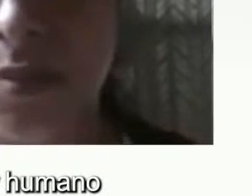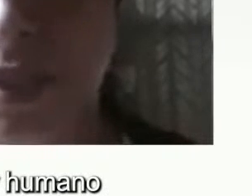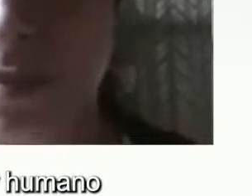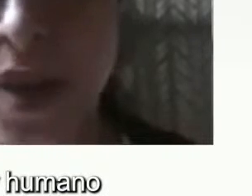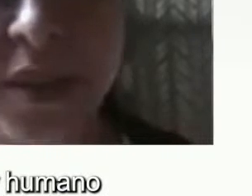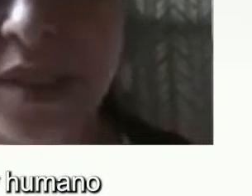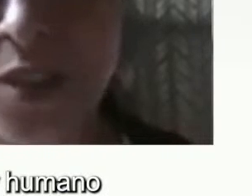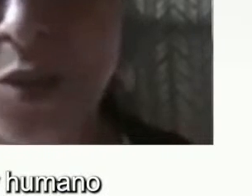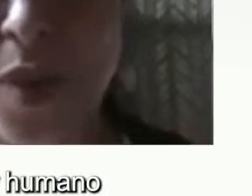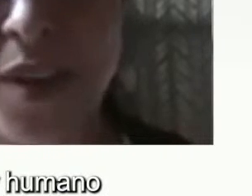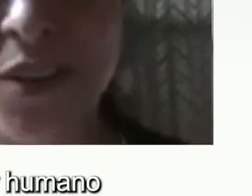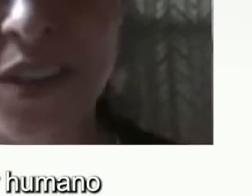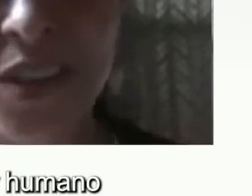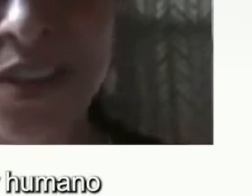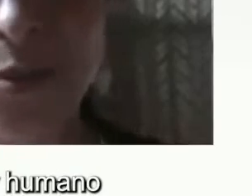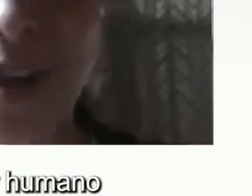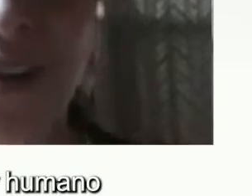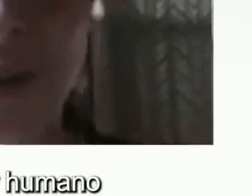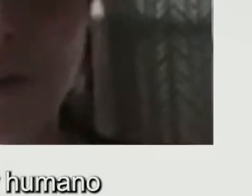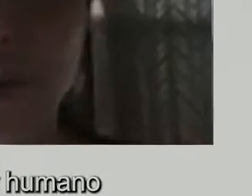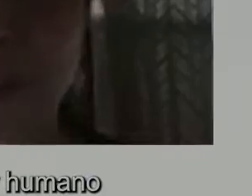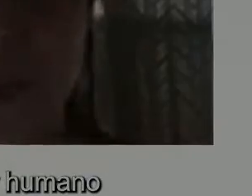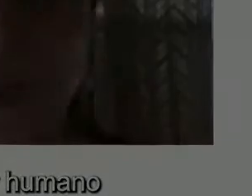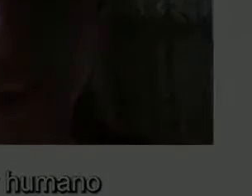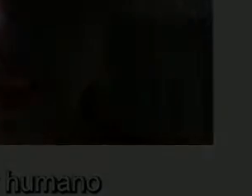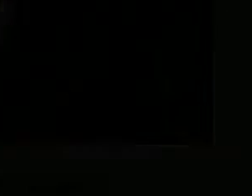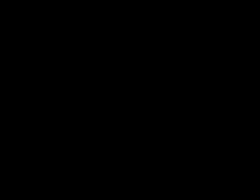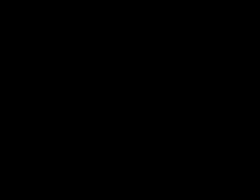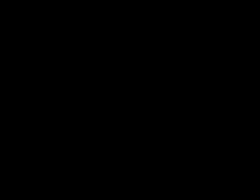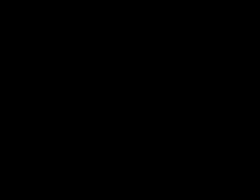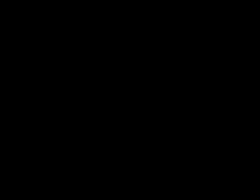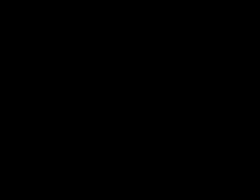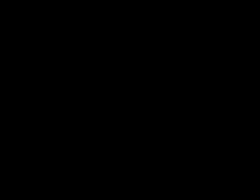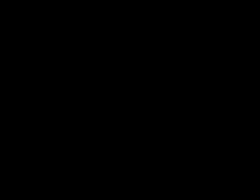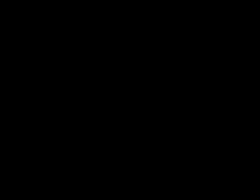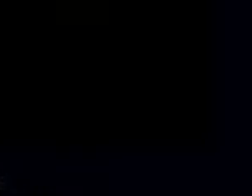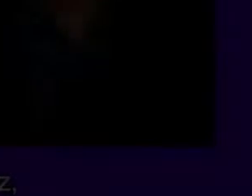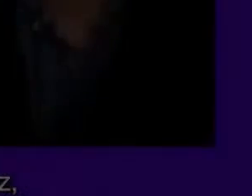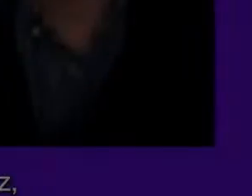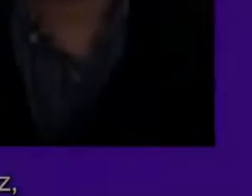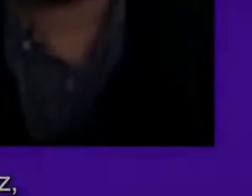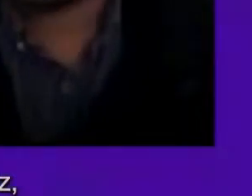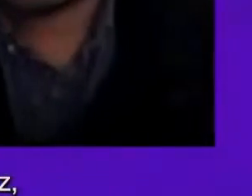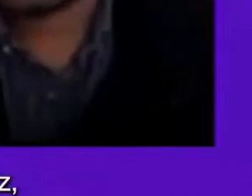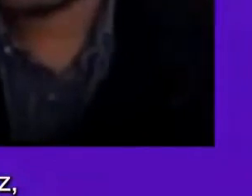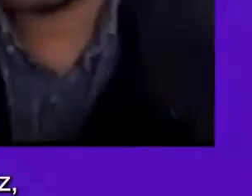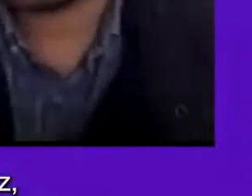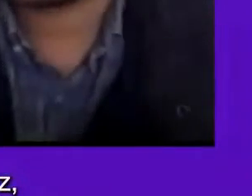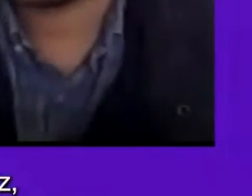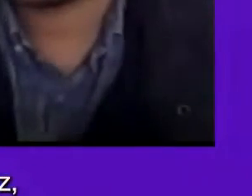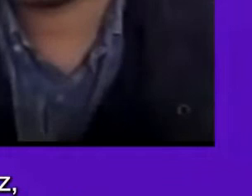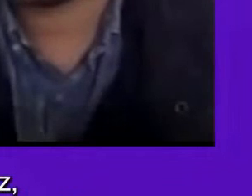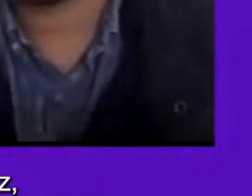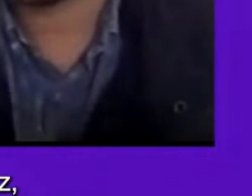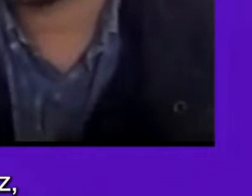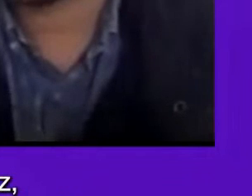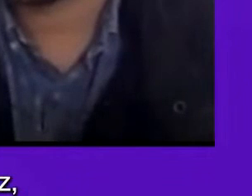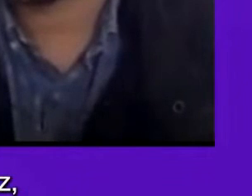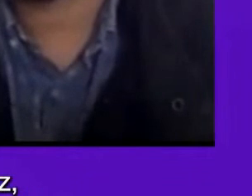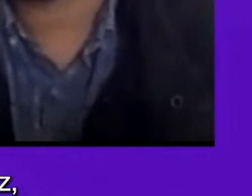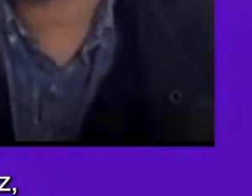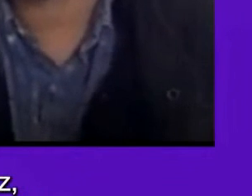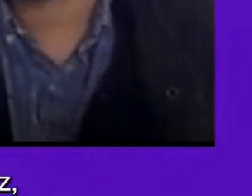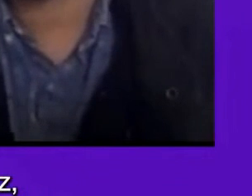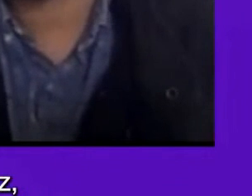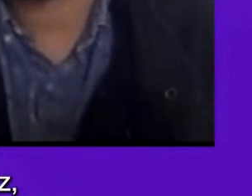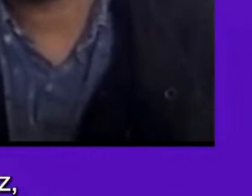¿no? Es parte del ser humano y es una forma de vida. Mi nombre es Sergio Arbeláez, soy el director de FINC,